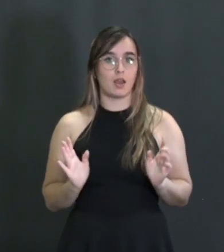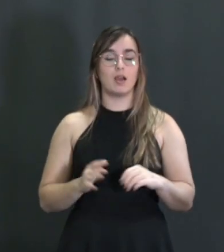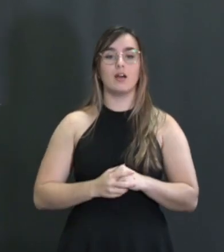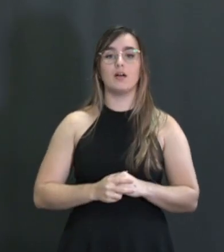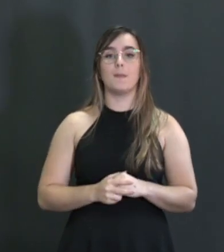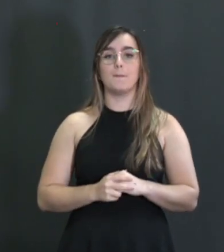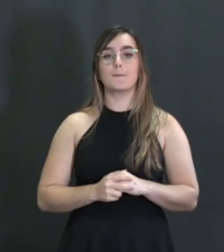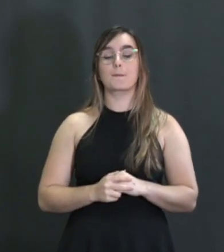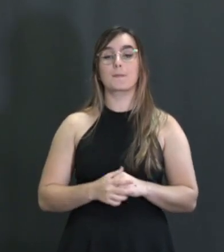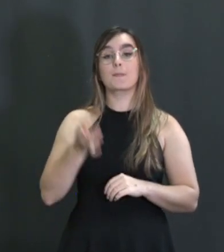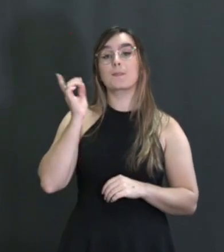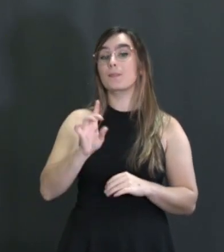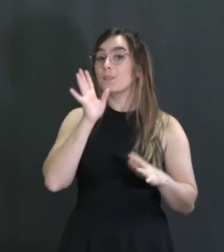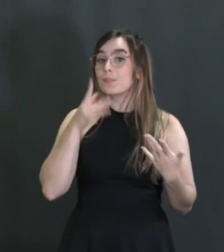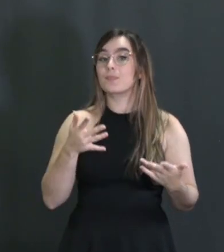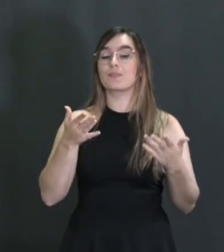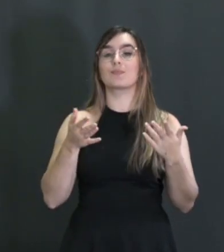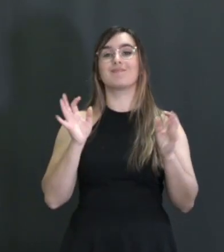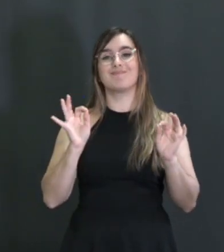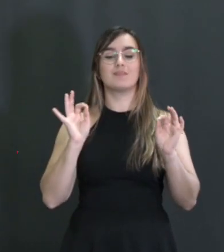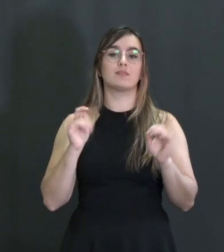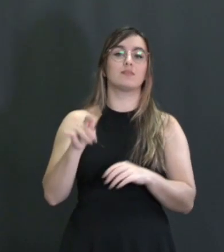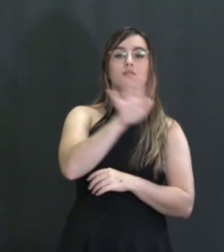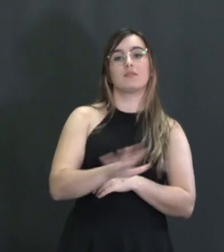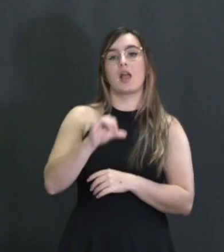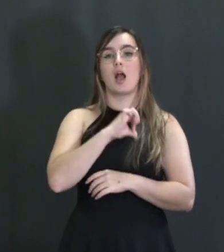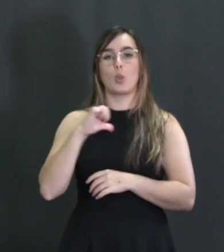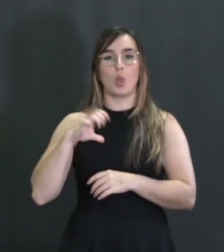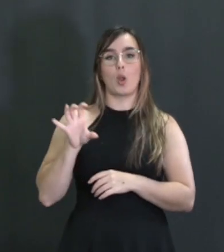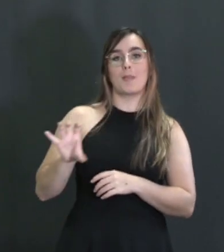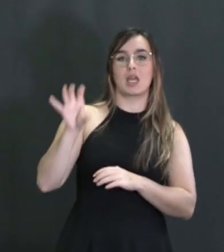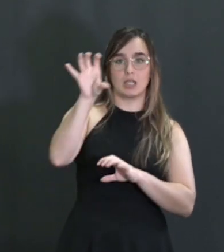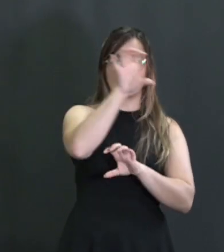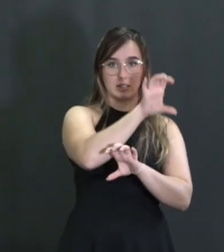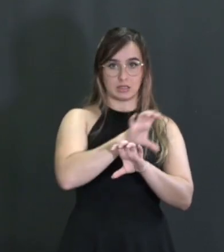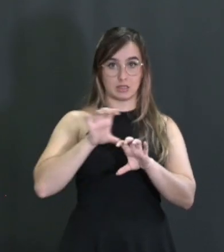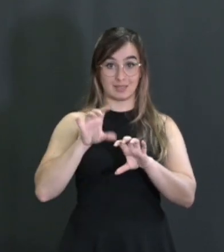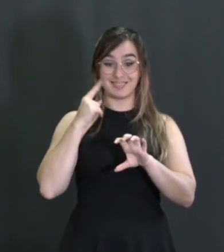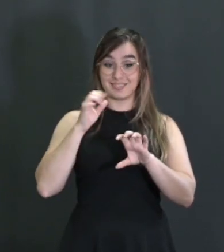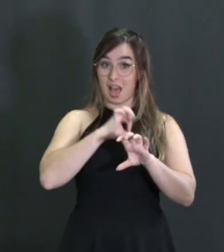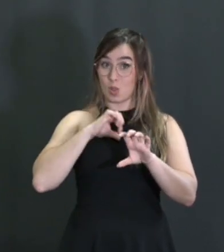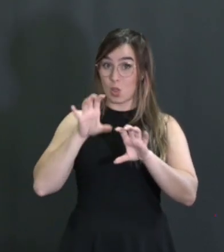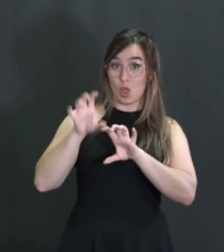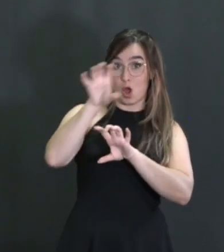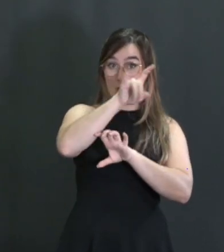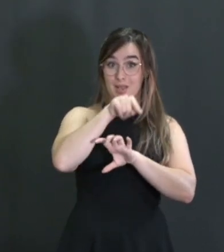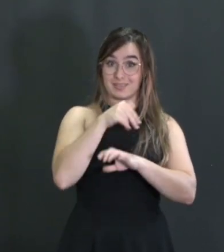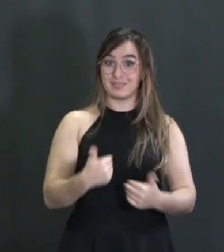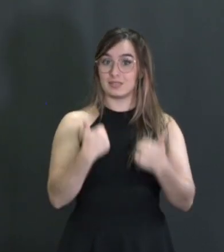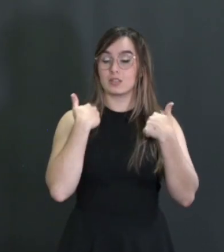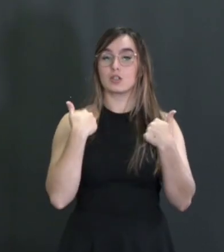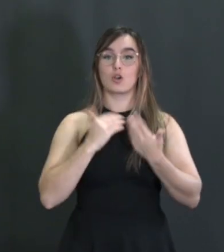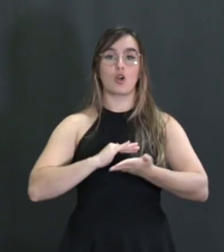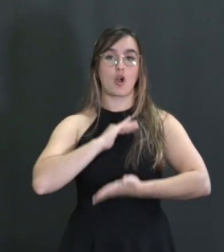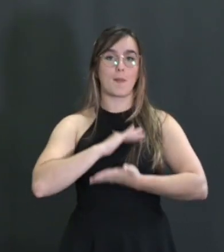Estamos también en un estado de autonomías, o sea, que son las que tienen las competencias en